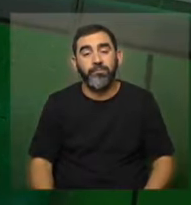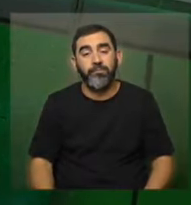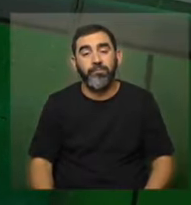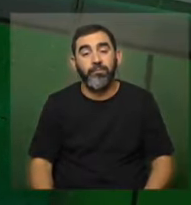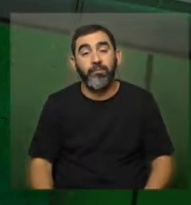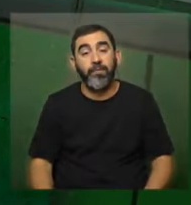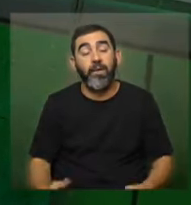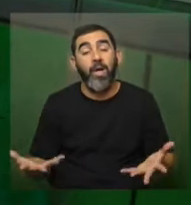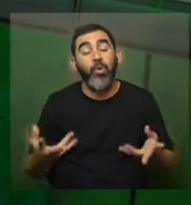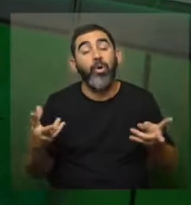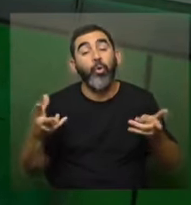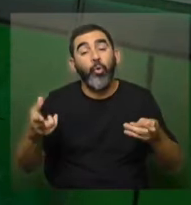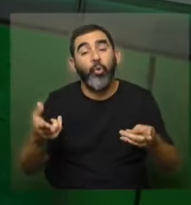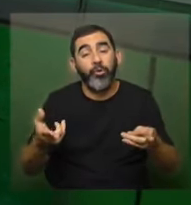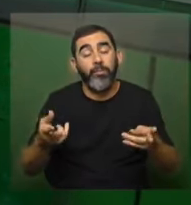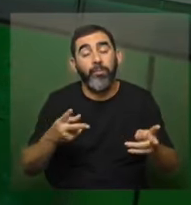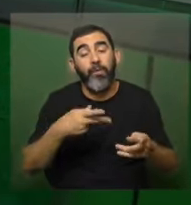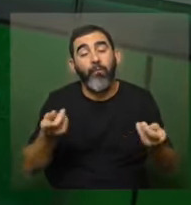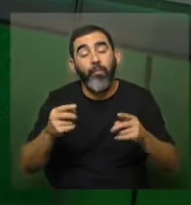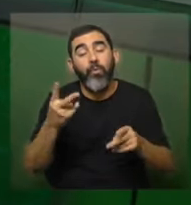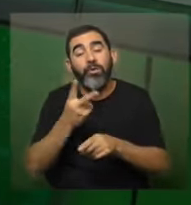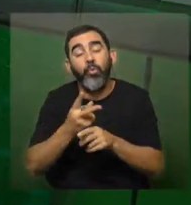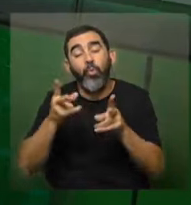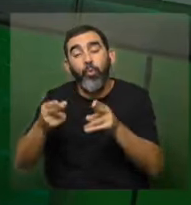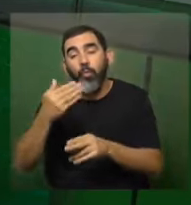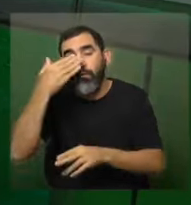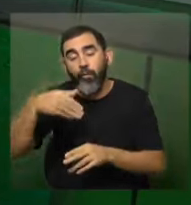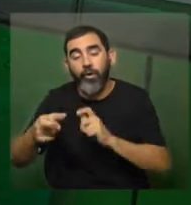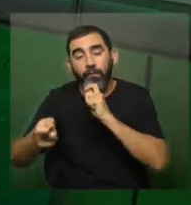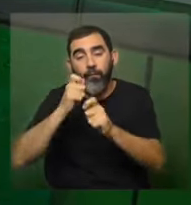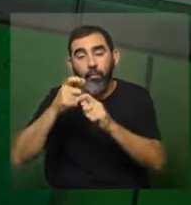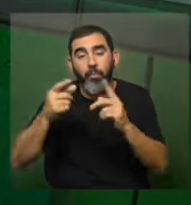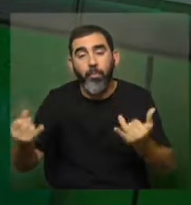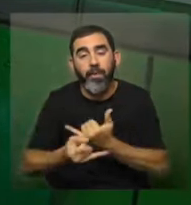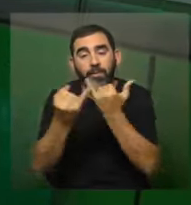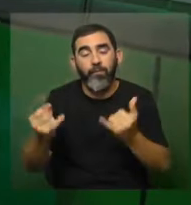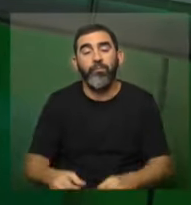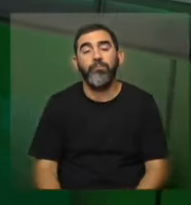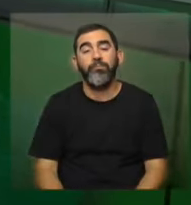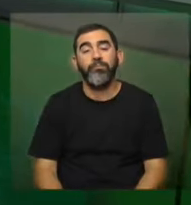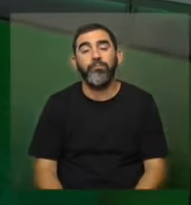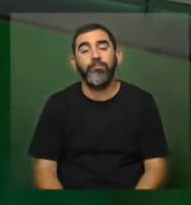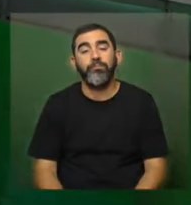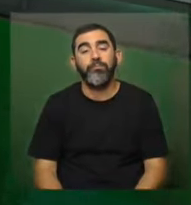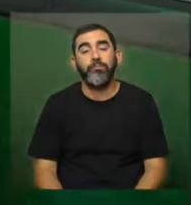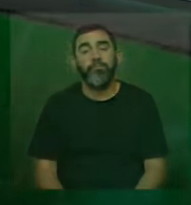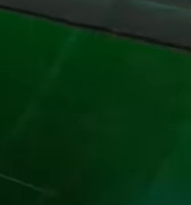entrevistada nosotros ahora hacemos una pausa muy breve y ya venimos para el tramo final de la edición mediodía de MB de